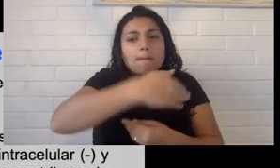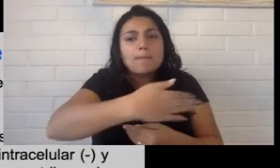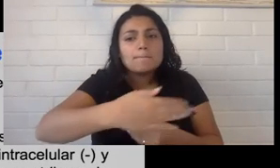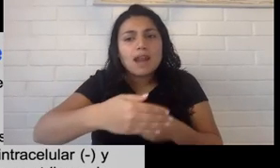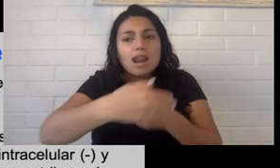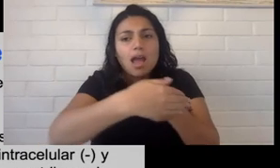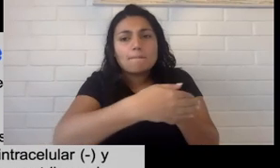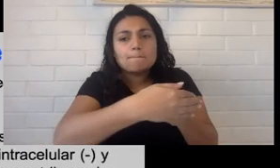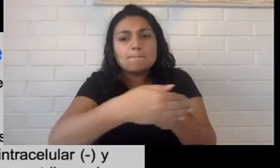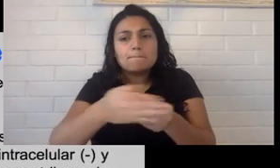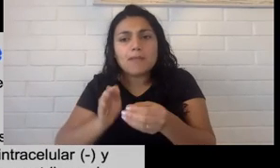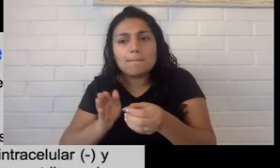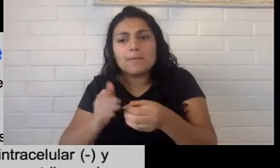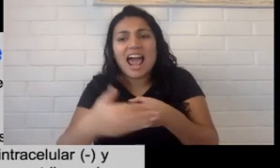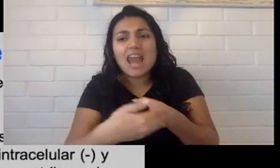a través,